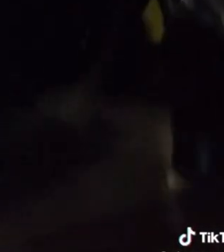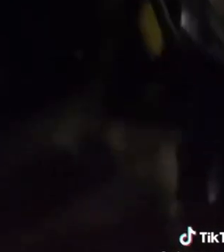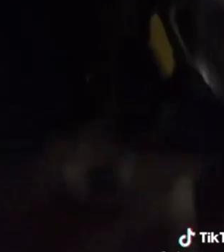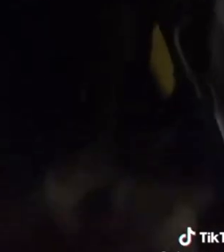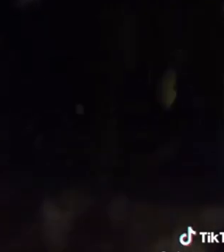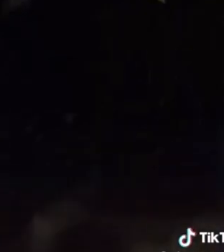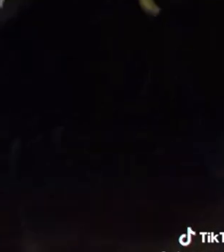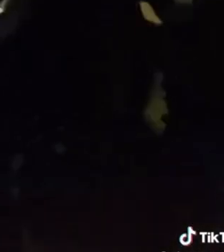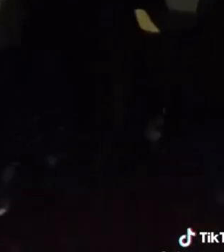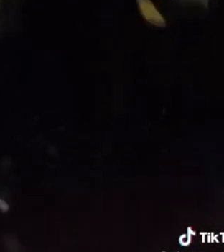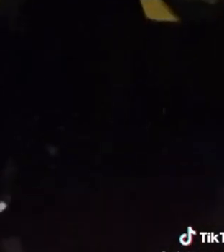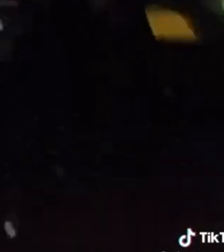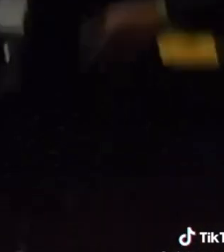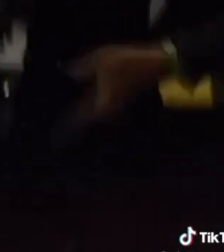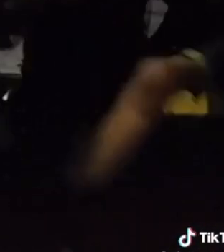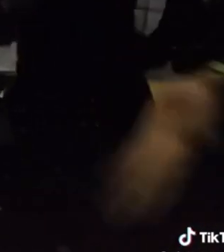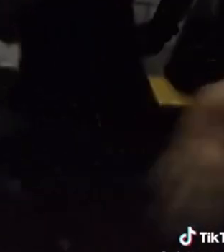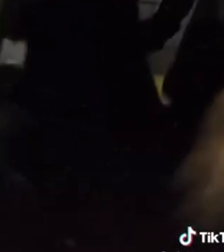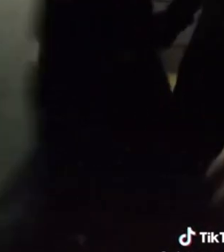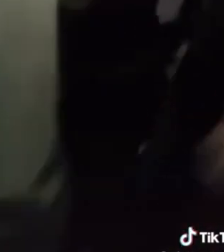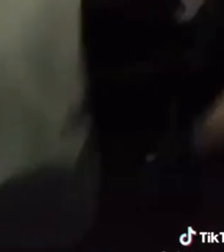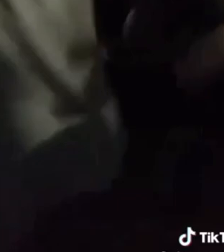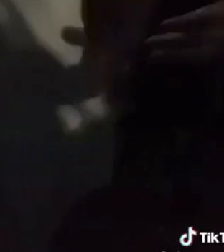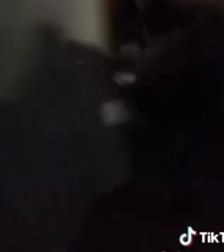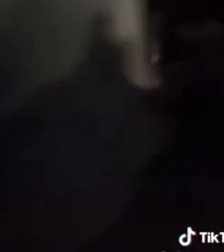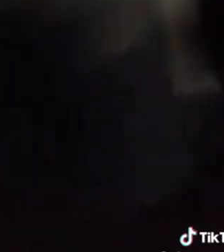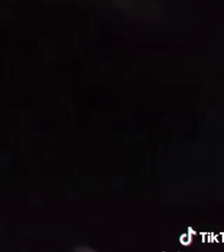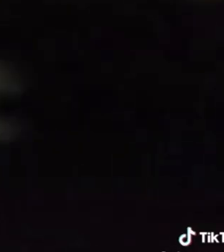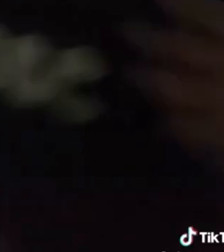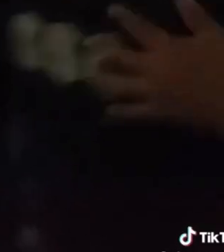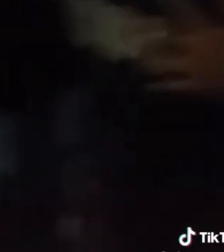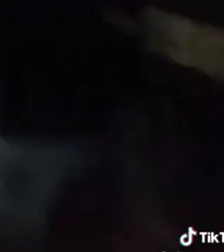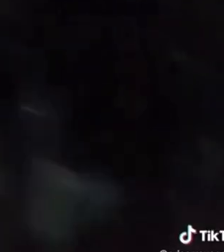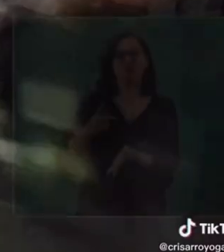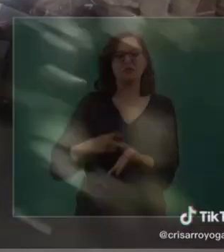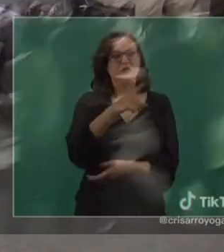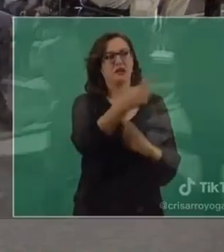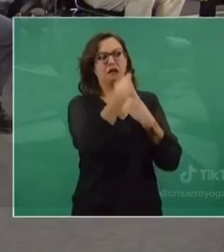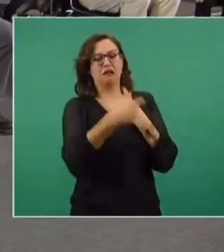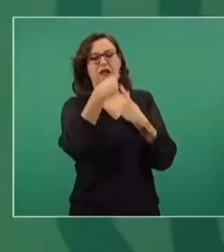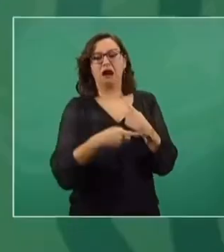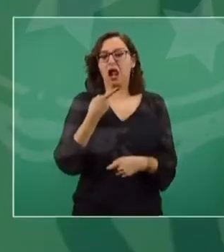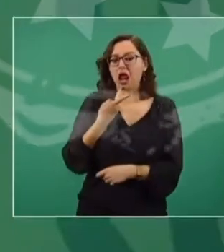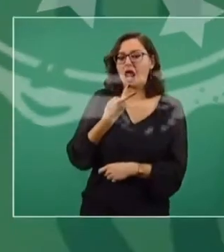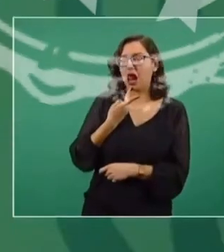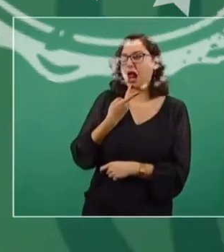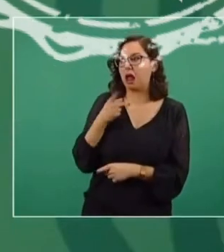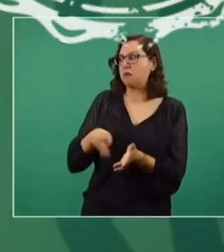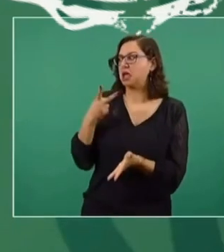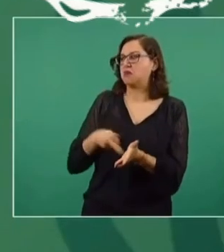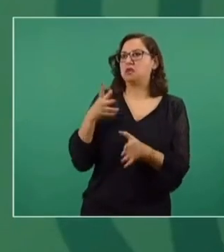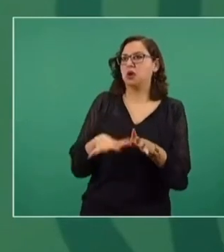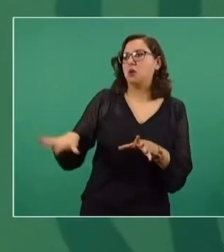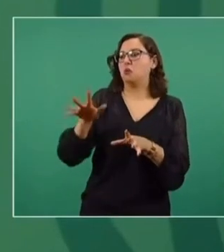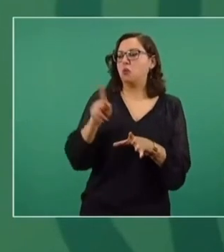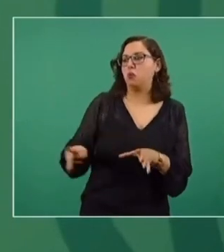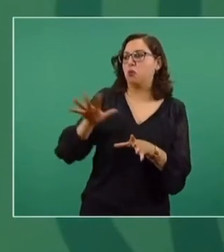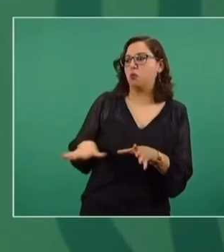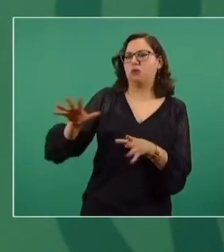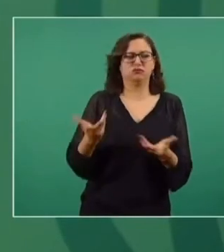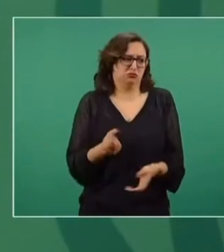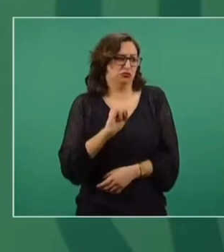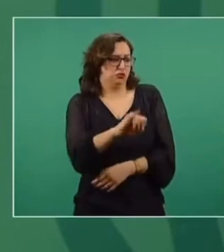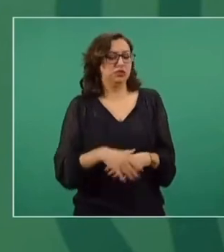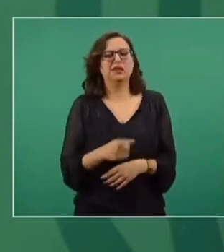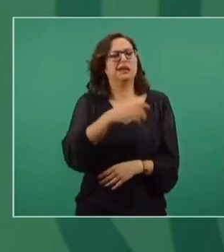repito pueblo como no voy a repetir su pueblo pueda estar repite y repite repito lo que quiere que repite oligarquía oligarquía oligarquía oligarquía